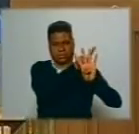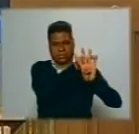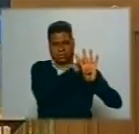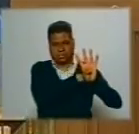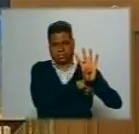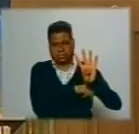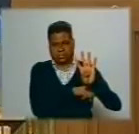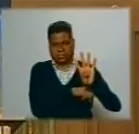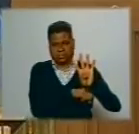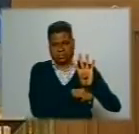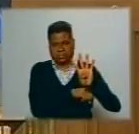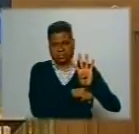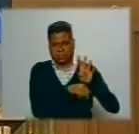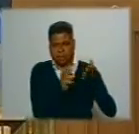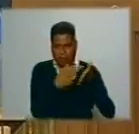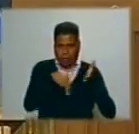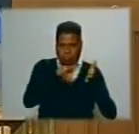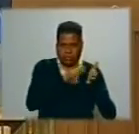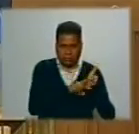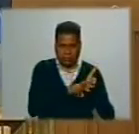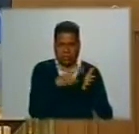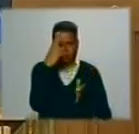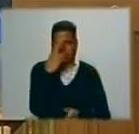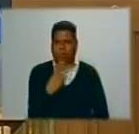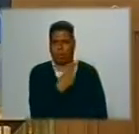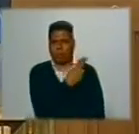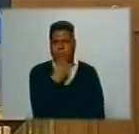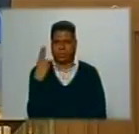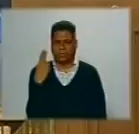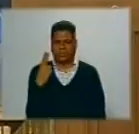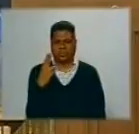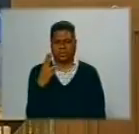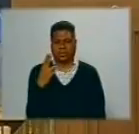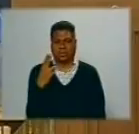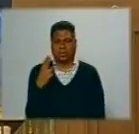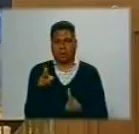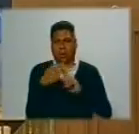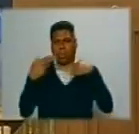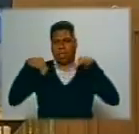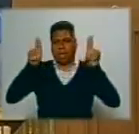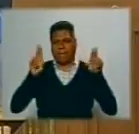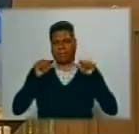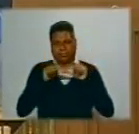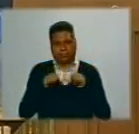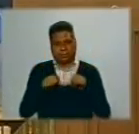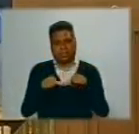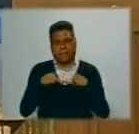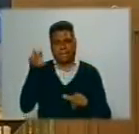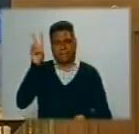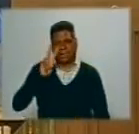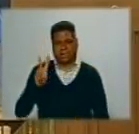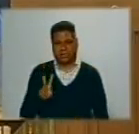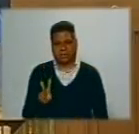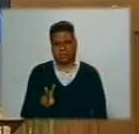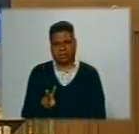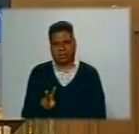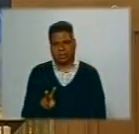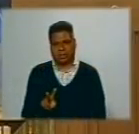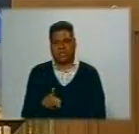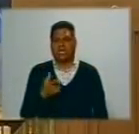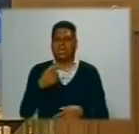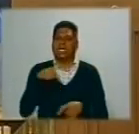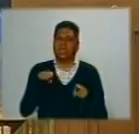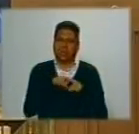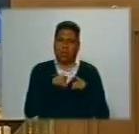ratificar nuestro compromiso con la paz y la estabilidad nacional, así como el diálogo